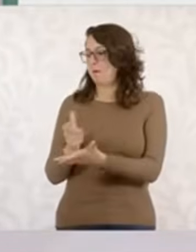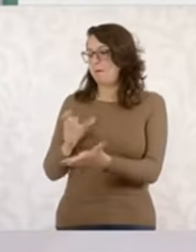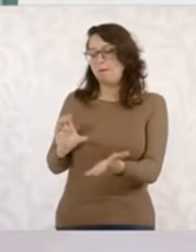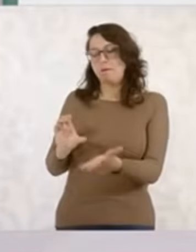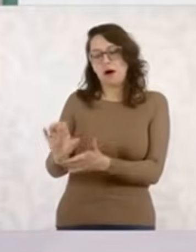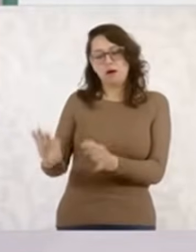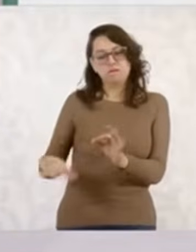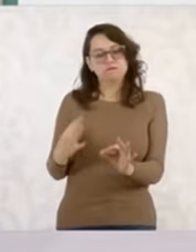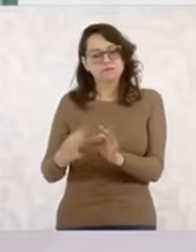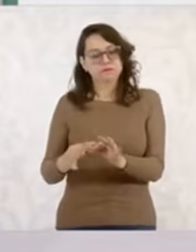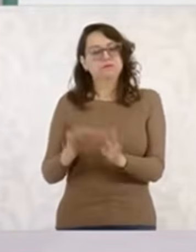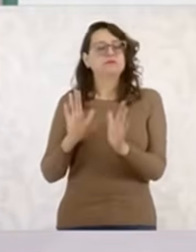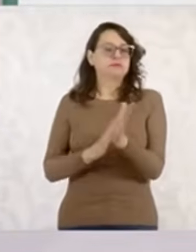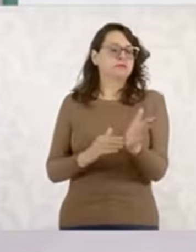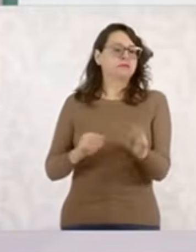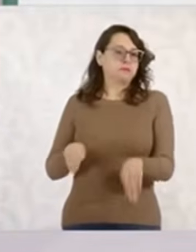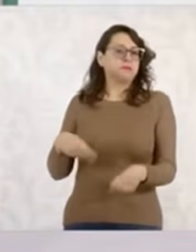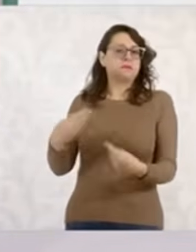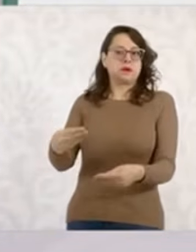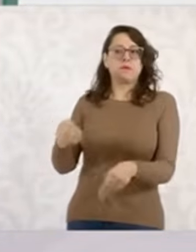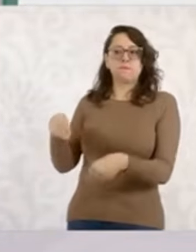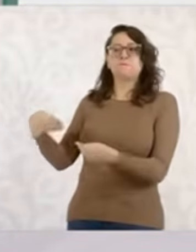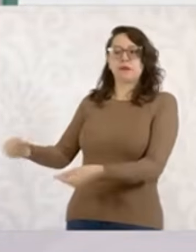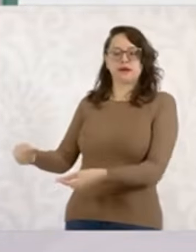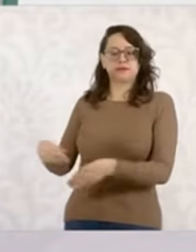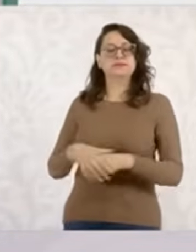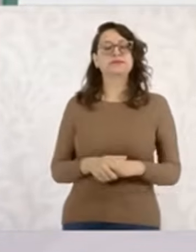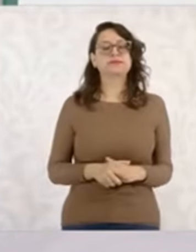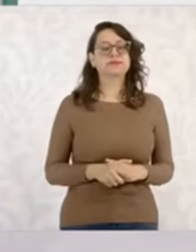tenido un gran impacto.